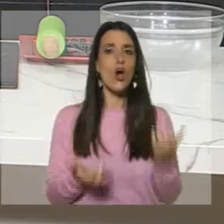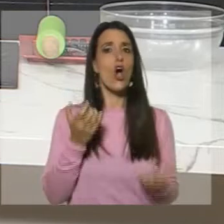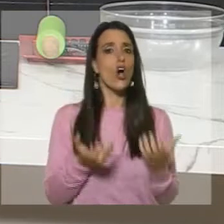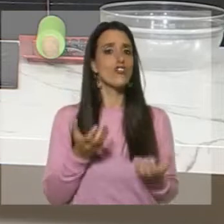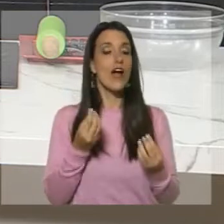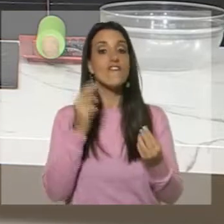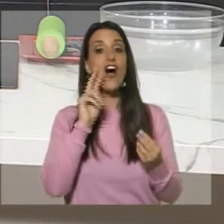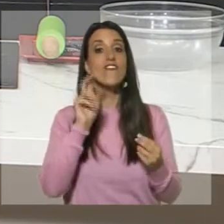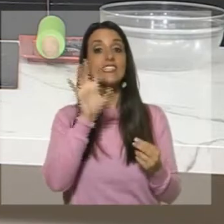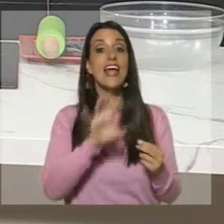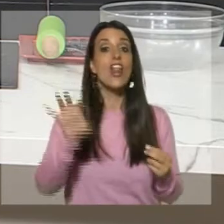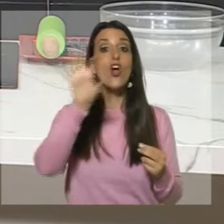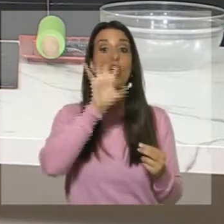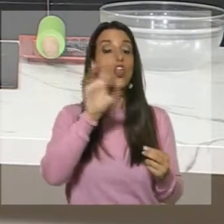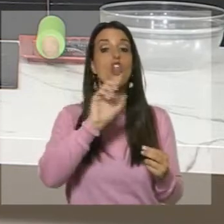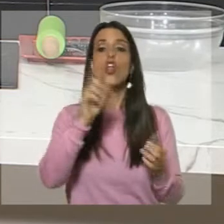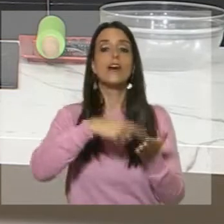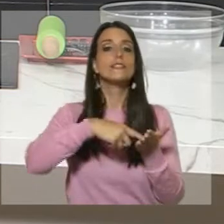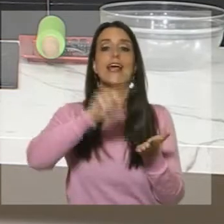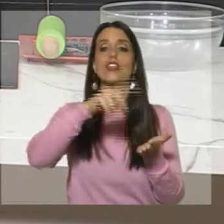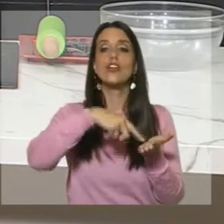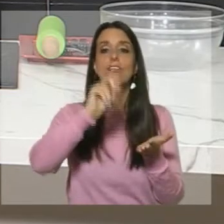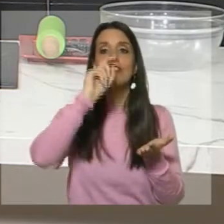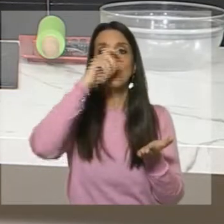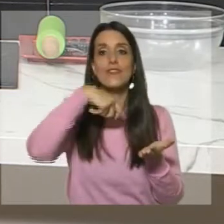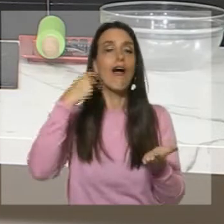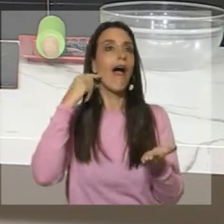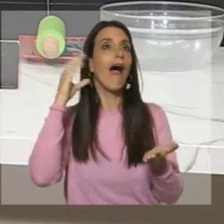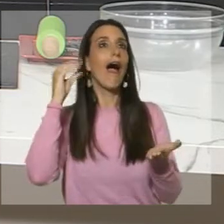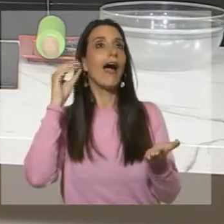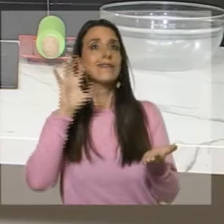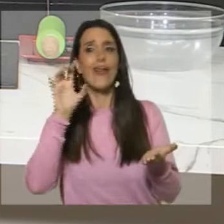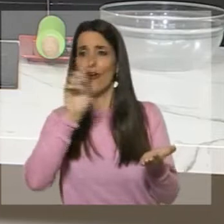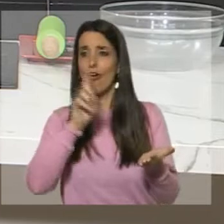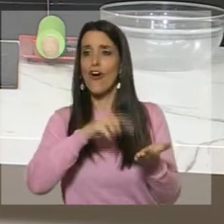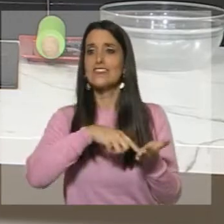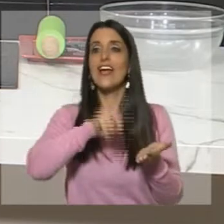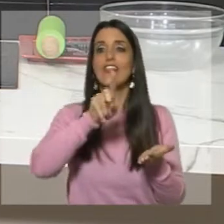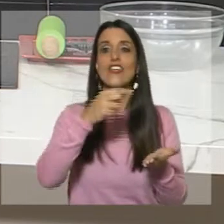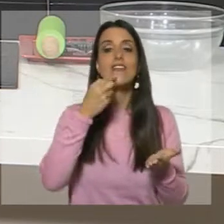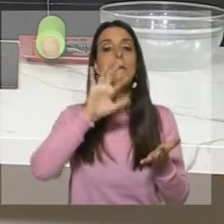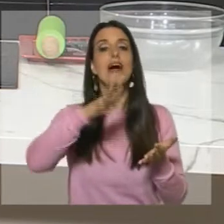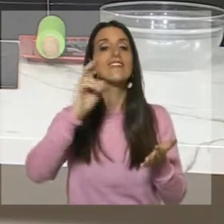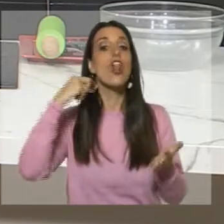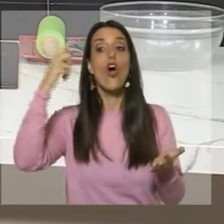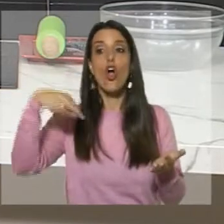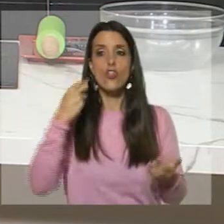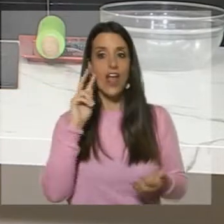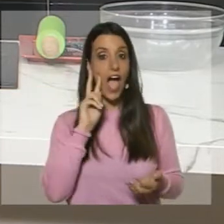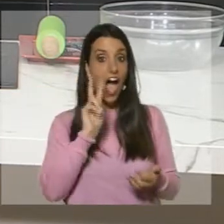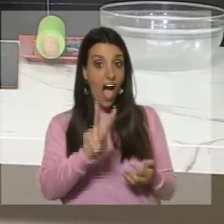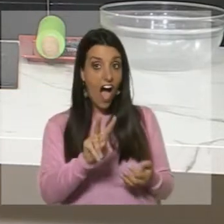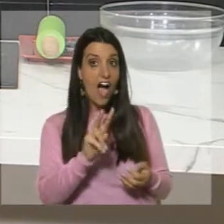Con imagen del cerro. Del centro de Montevideo. Porque tiene hipo mi cucaracha. Parece Londres, parece me dice. ¿Parece Londres? Sí, mira, ¿el a ver. Centro de Montevideo?